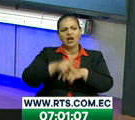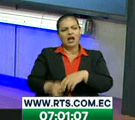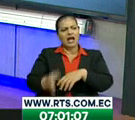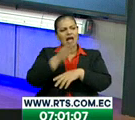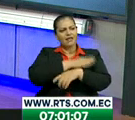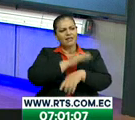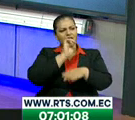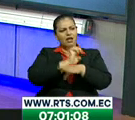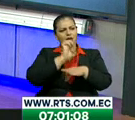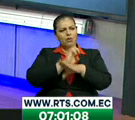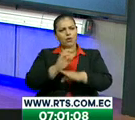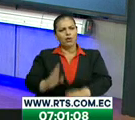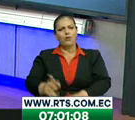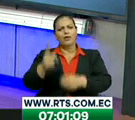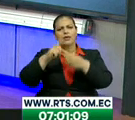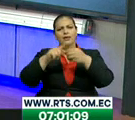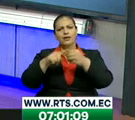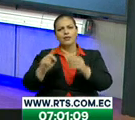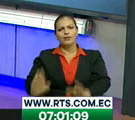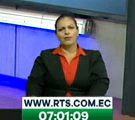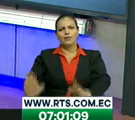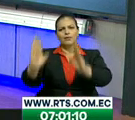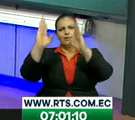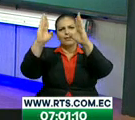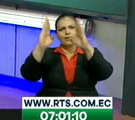del organismo de control.